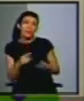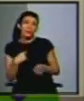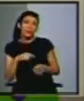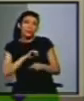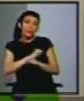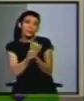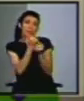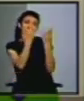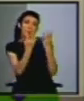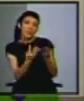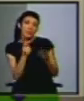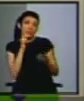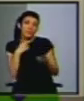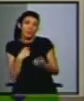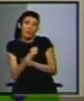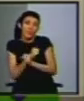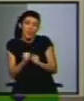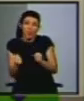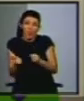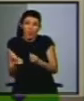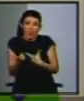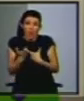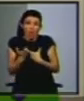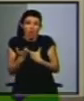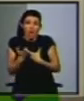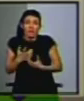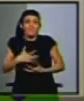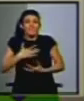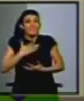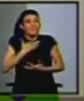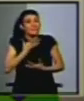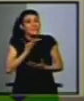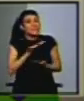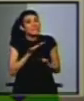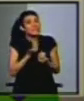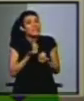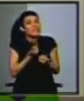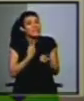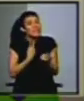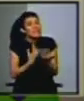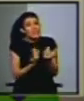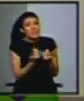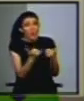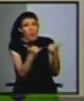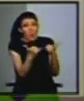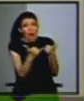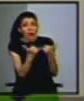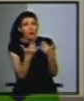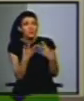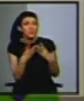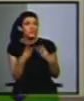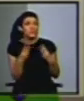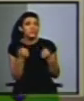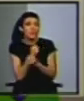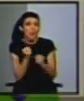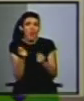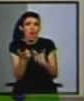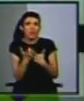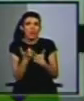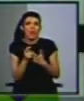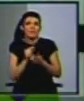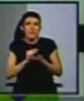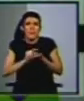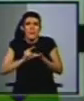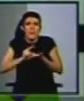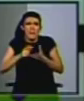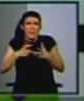lo que terminara tras las rejas, que el descontrol de mi impulso y el descontrol de la adicción por el juego cada vez empezó mayor y